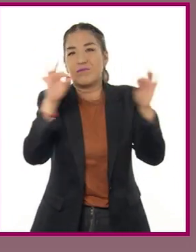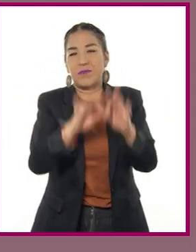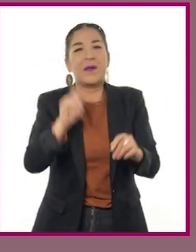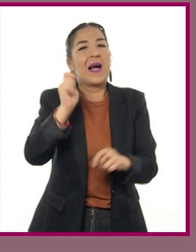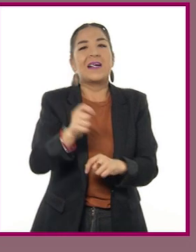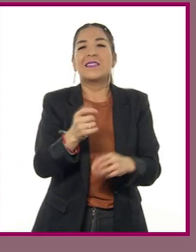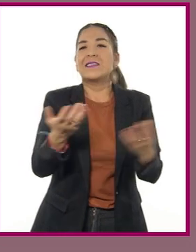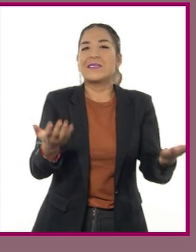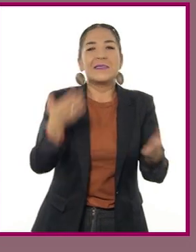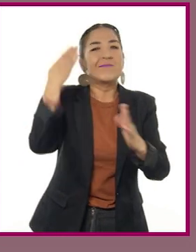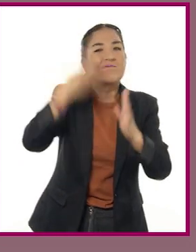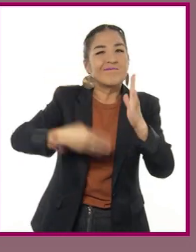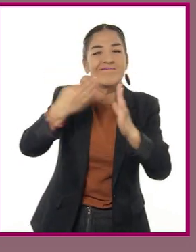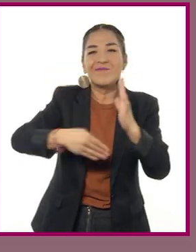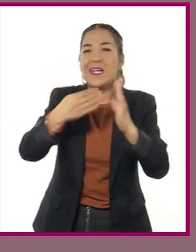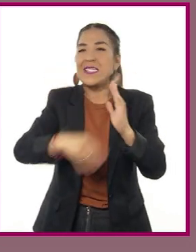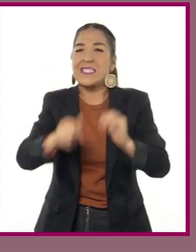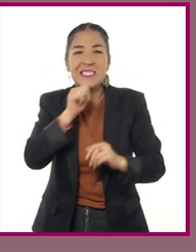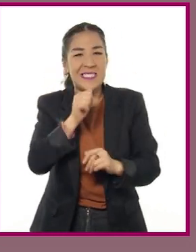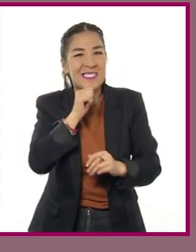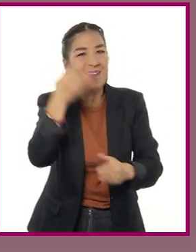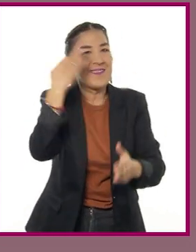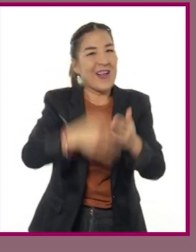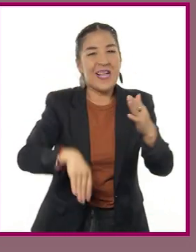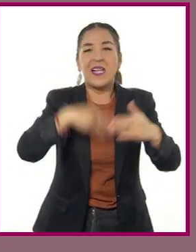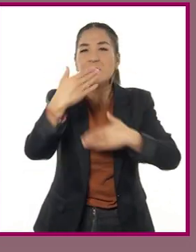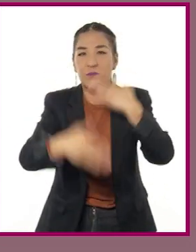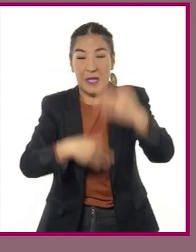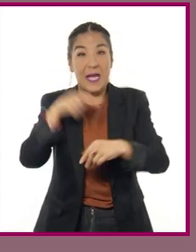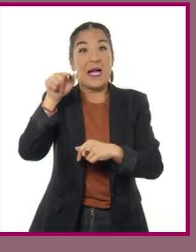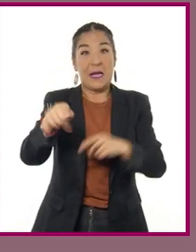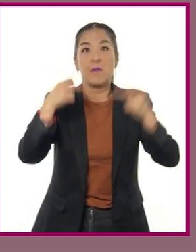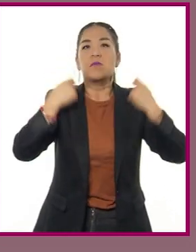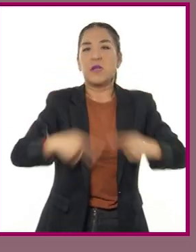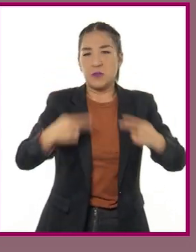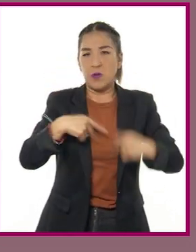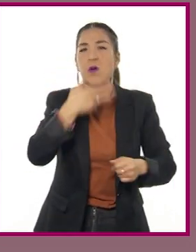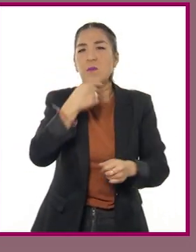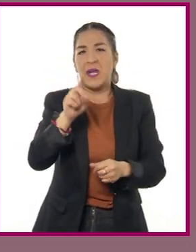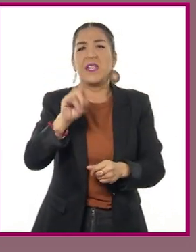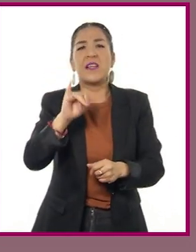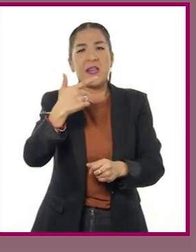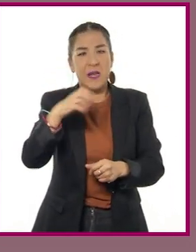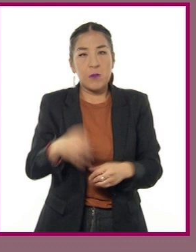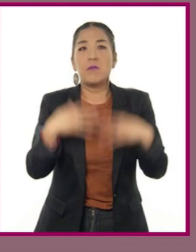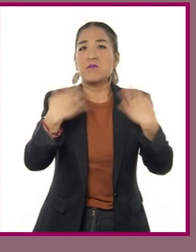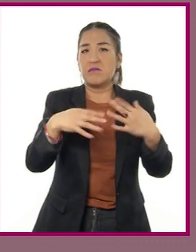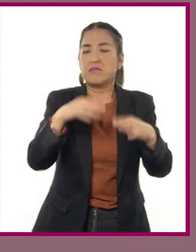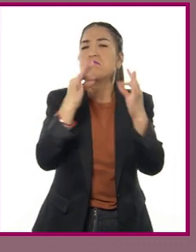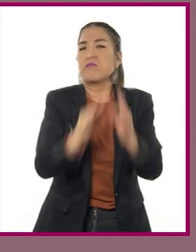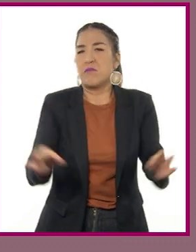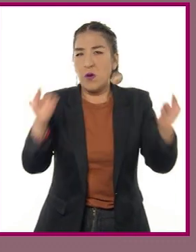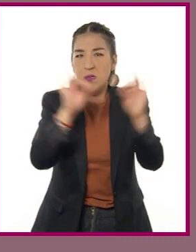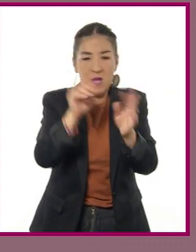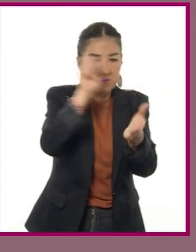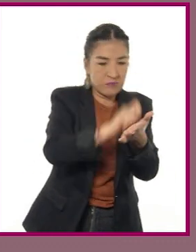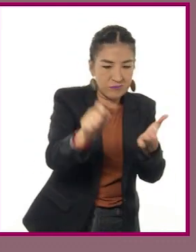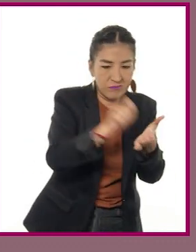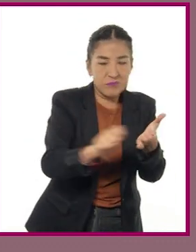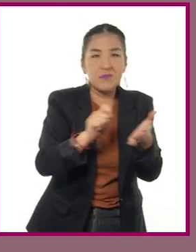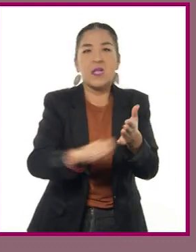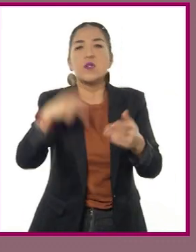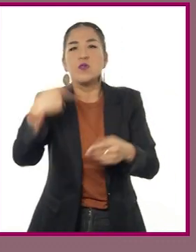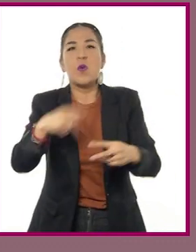los mecánicos no se desarrollaban suficientemente. Entonces es un personaje muy importante, escribió obras matemáticas que